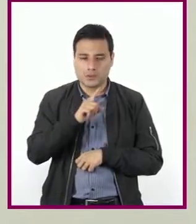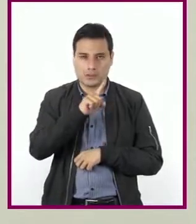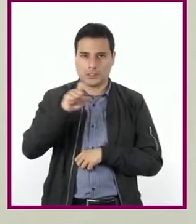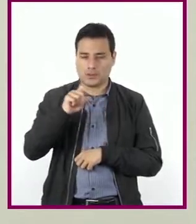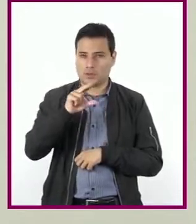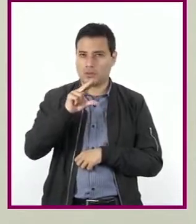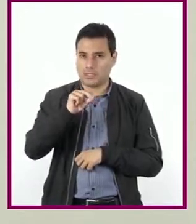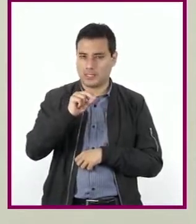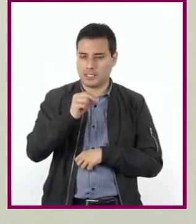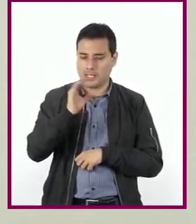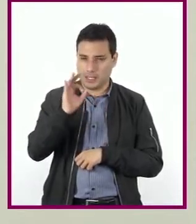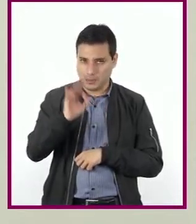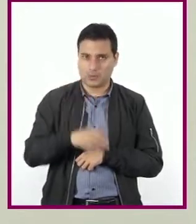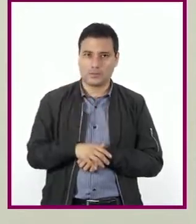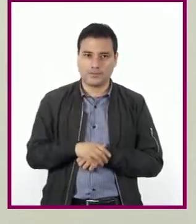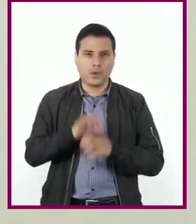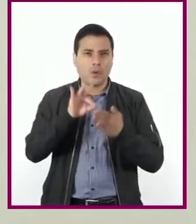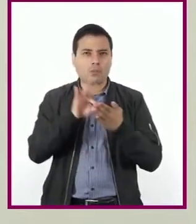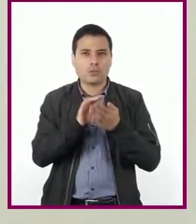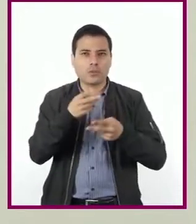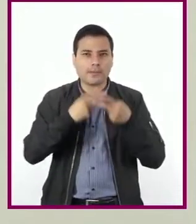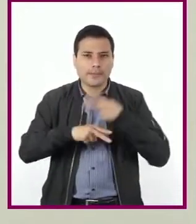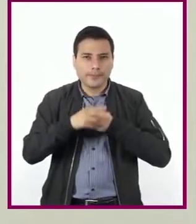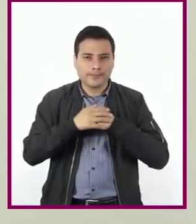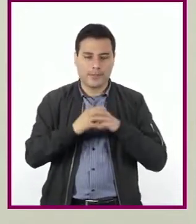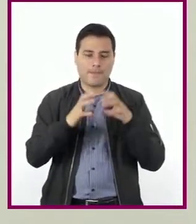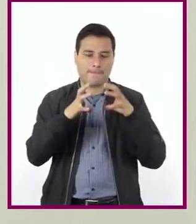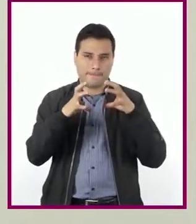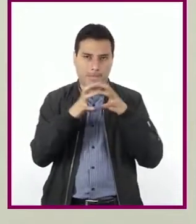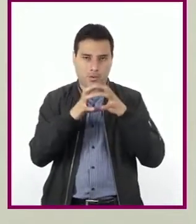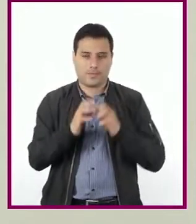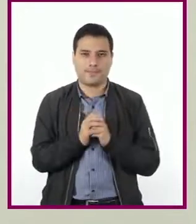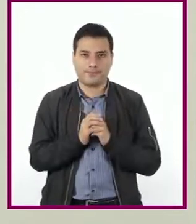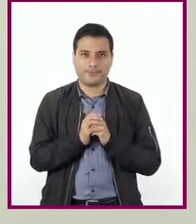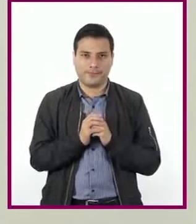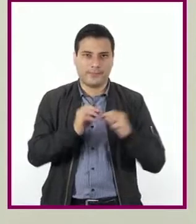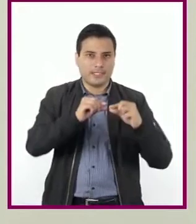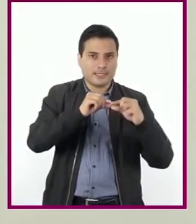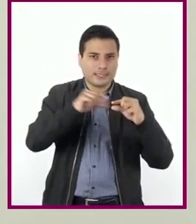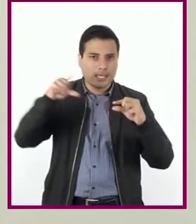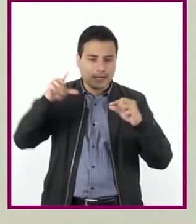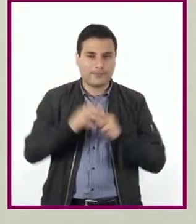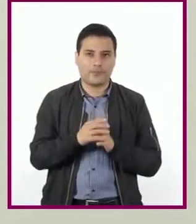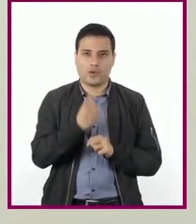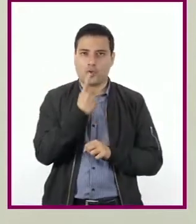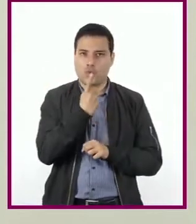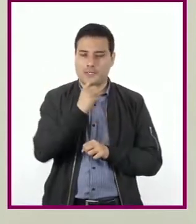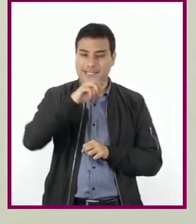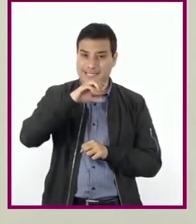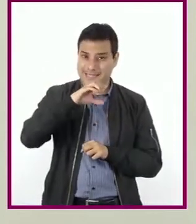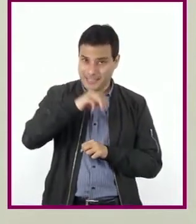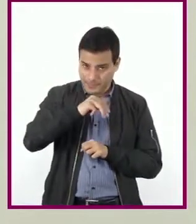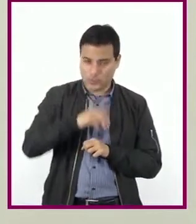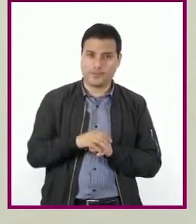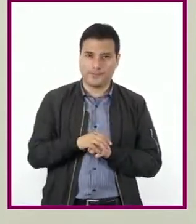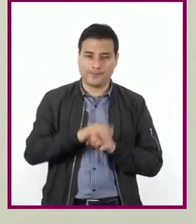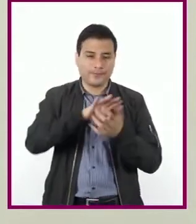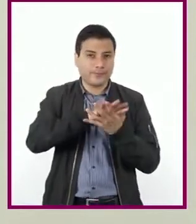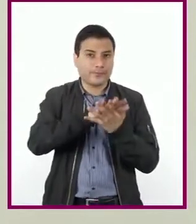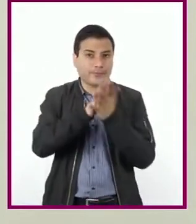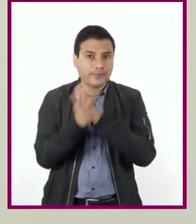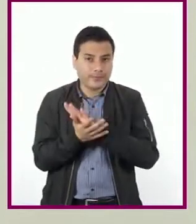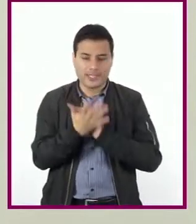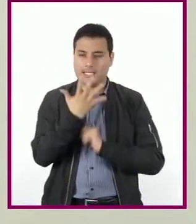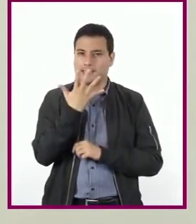grados. El punto de aplicación es el balón. La escala es de un centímetro, va a representar